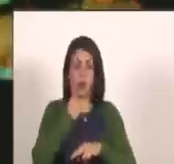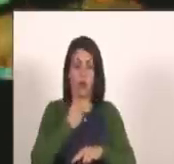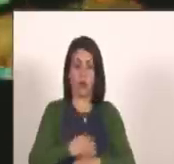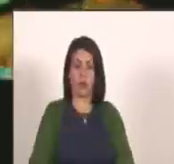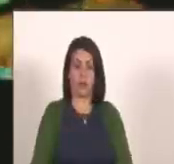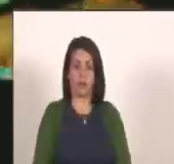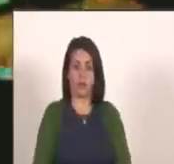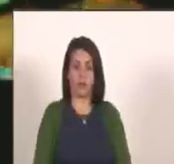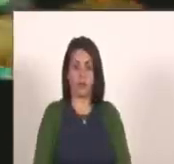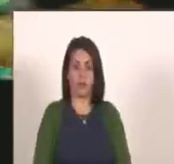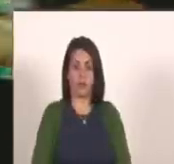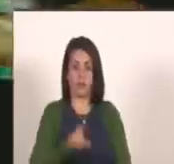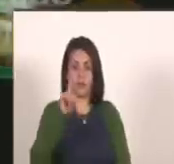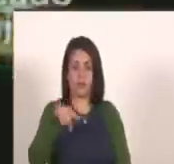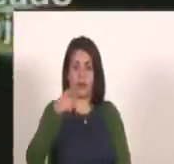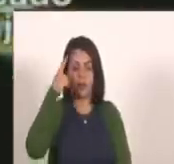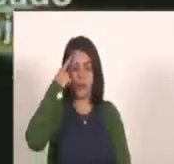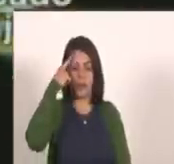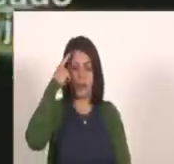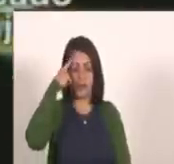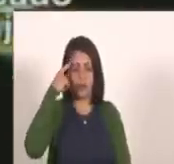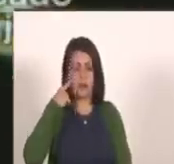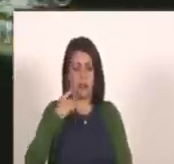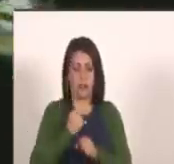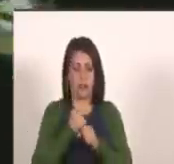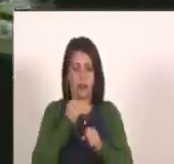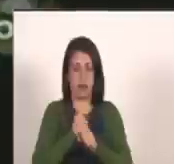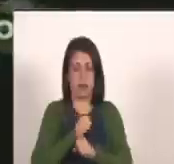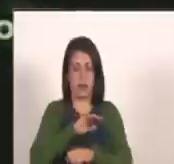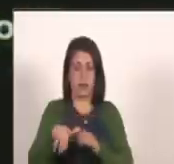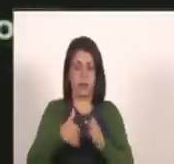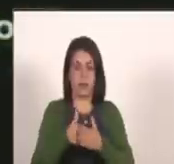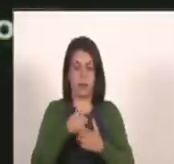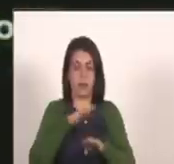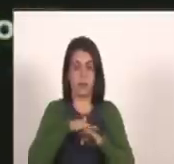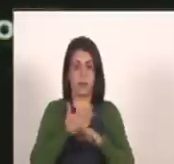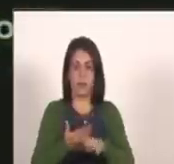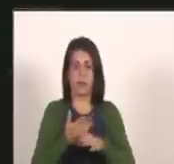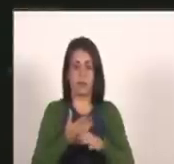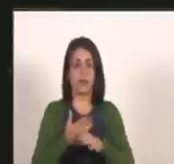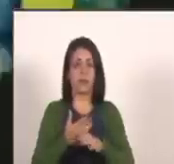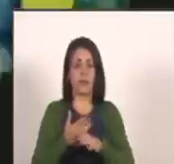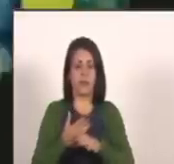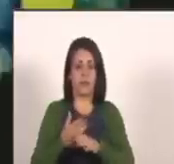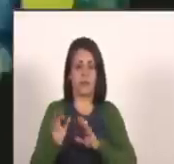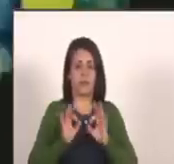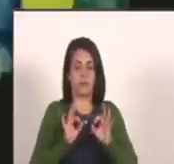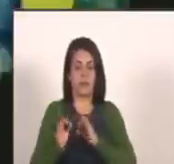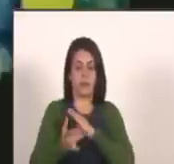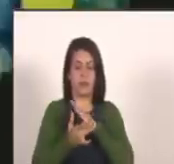jóvenes. Y también han reconocido el dedicado trabajo de directores, formadores y técnicos.